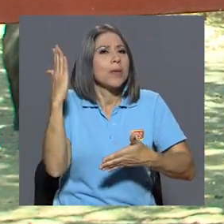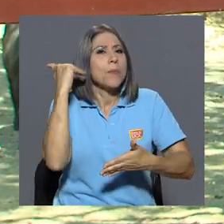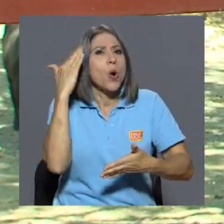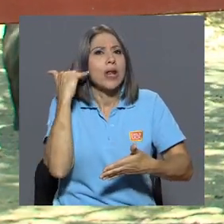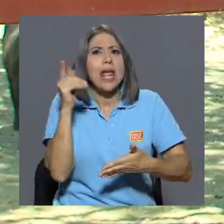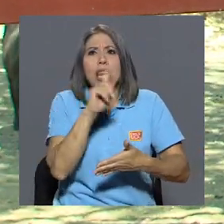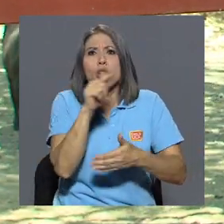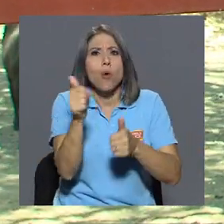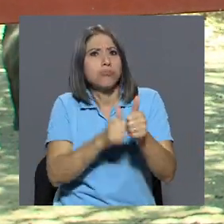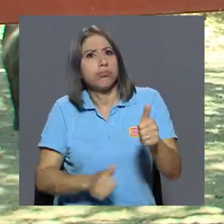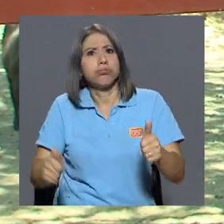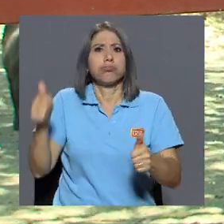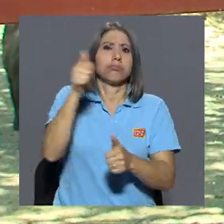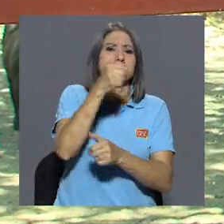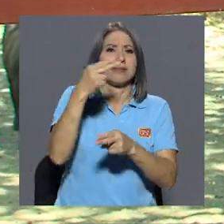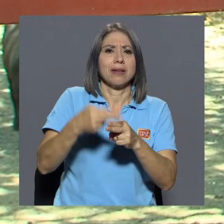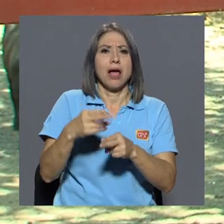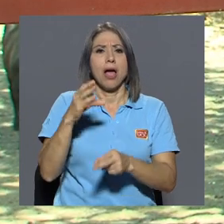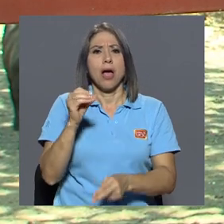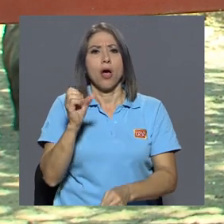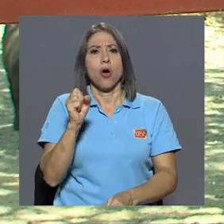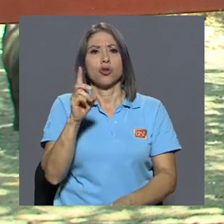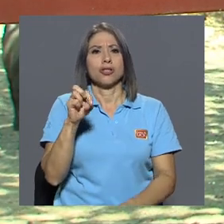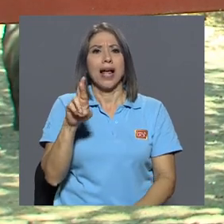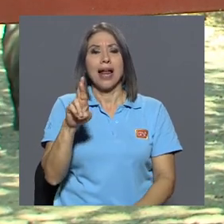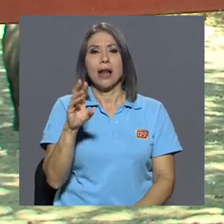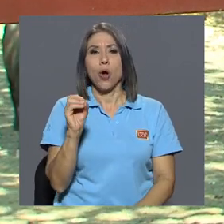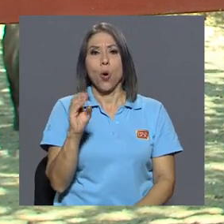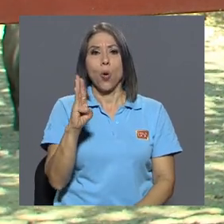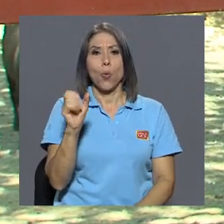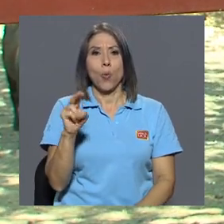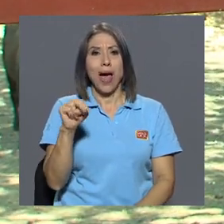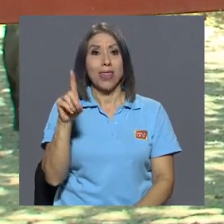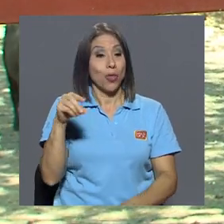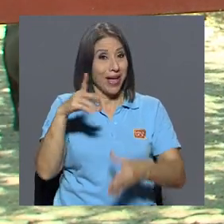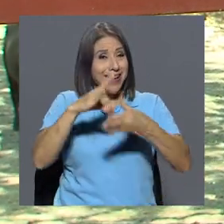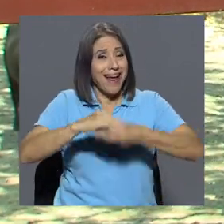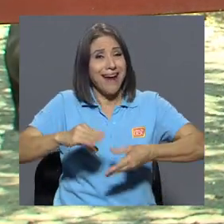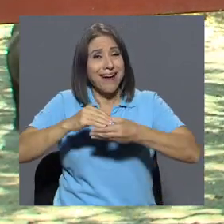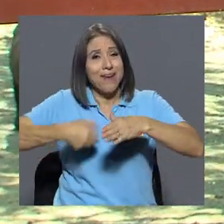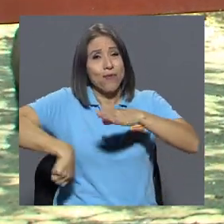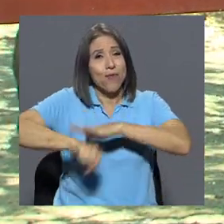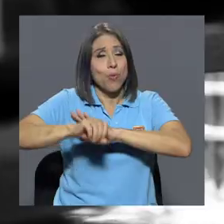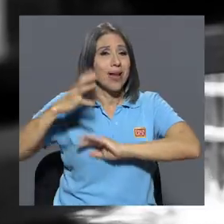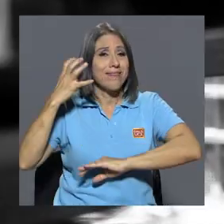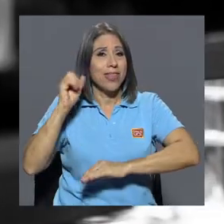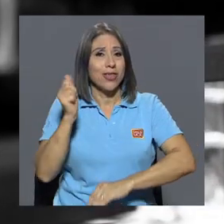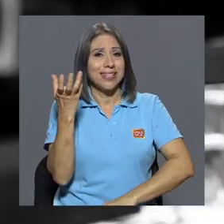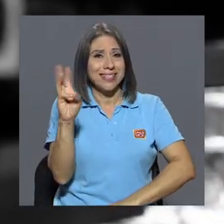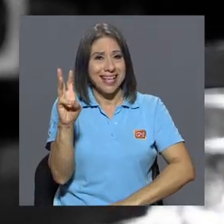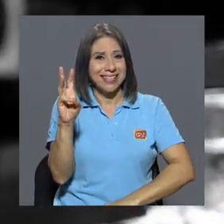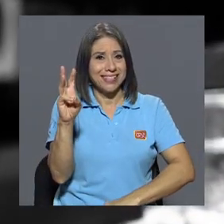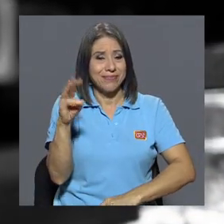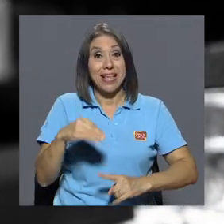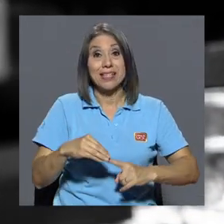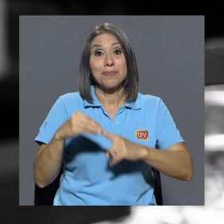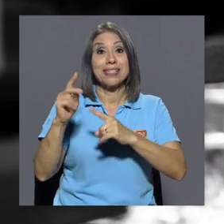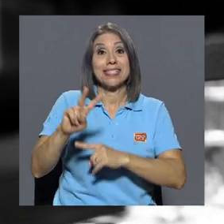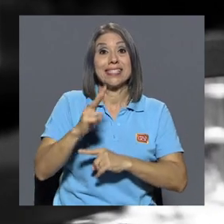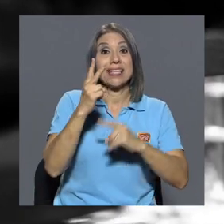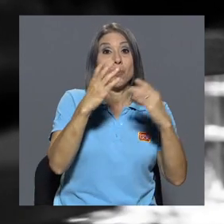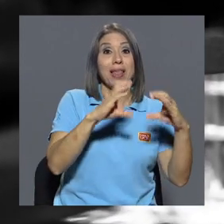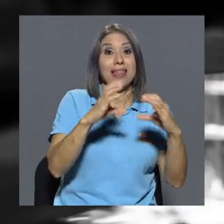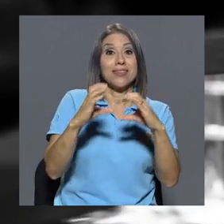despuntó, Óscar Obando, era el que narraba el fútbol en Radio 16, sobre todo segunda división y Sarchí